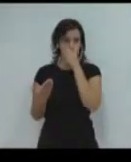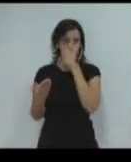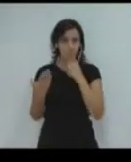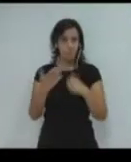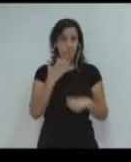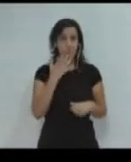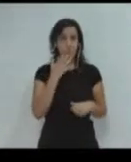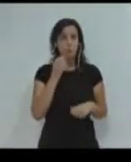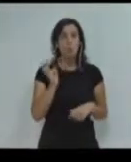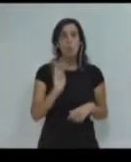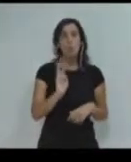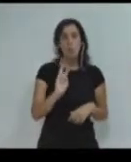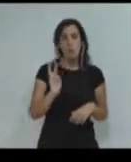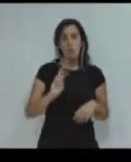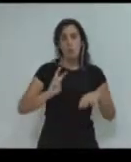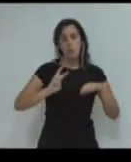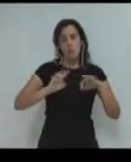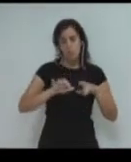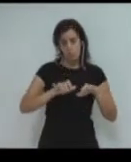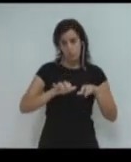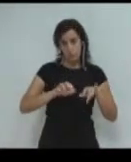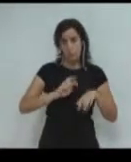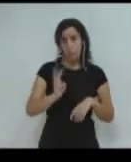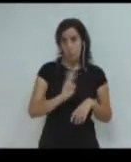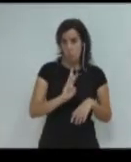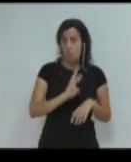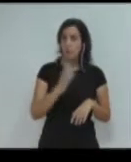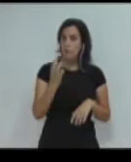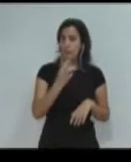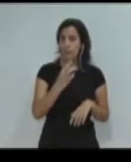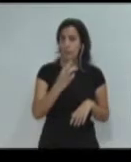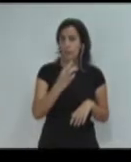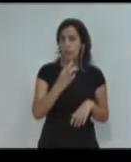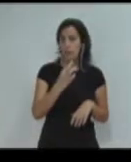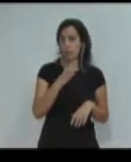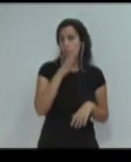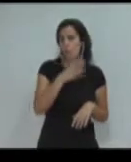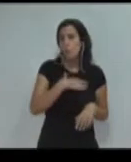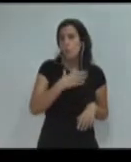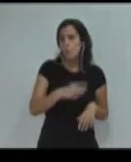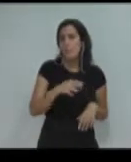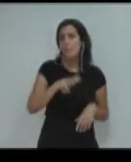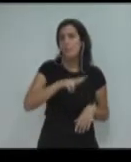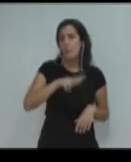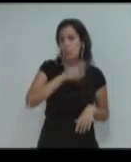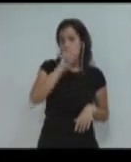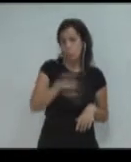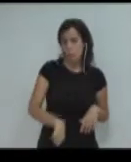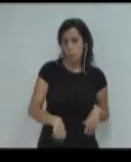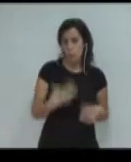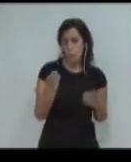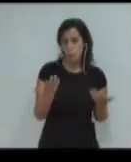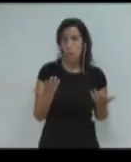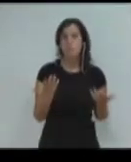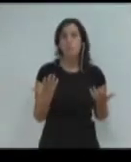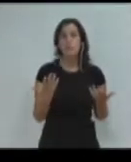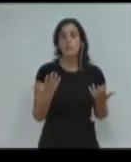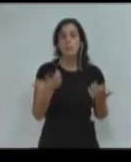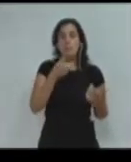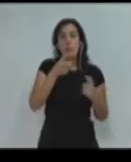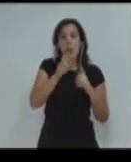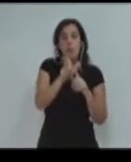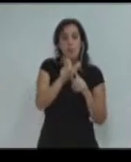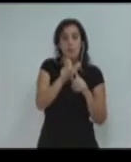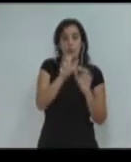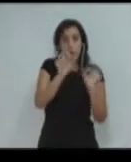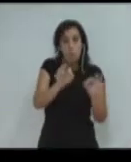coger un Word, estás escribiendo un Word, es conveniente que le digas, porque posiblemente tengas todo en castellano. Estás en español, si es en español. Tienes una palabra en